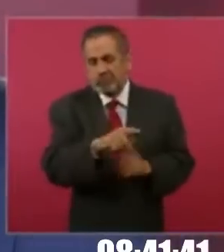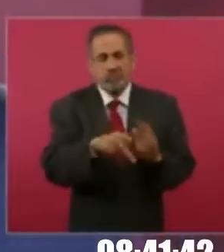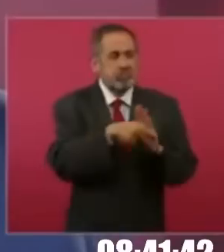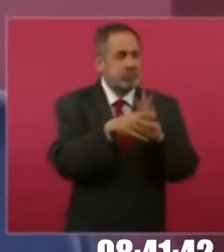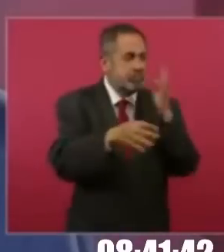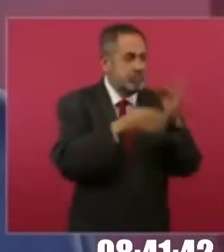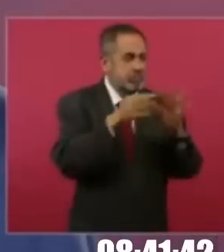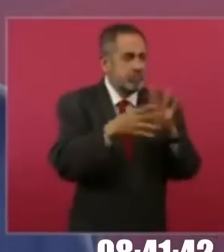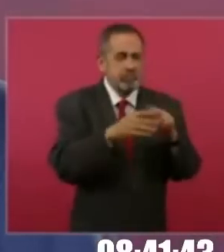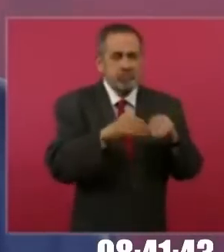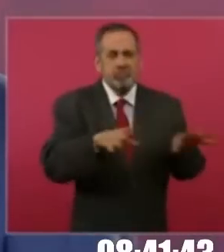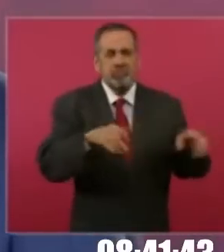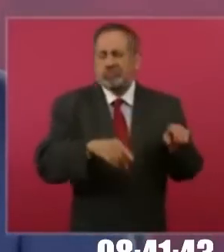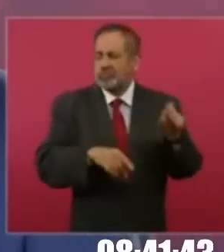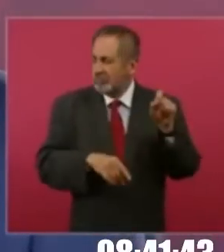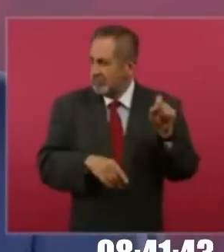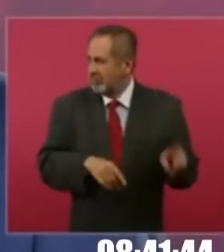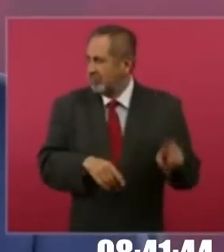medios